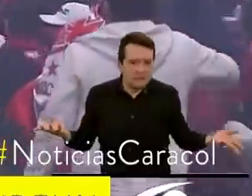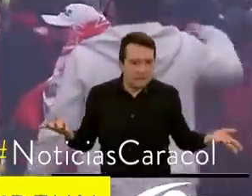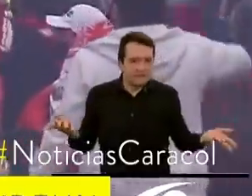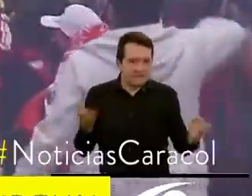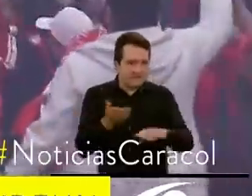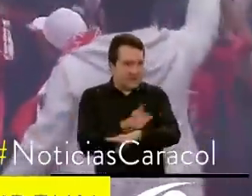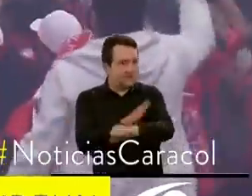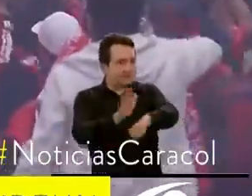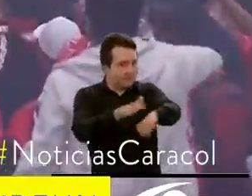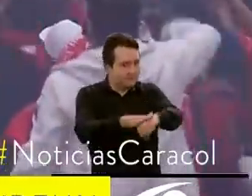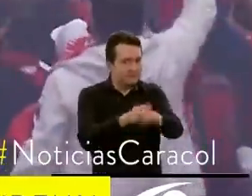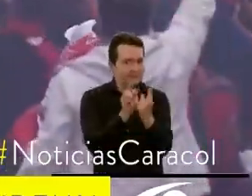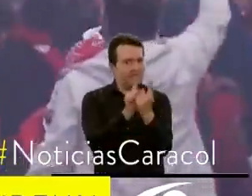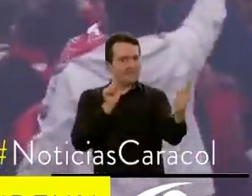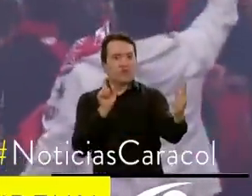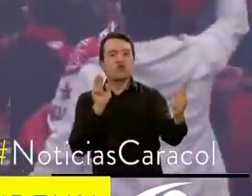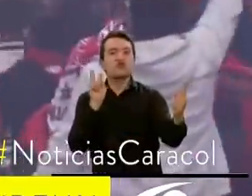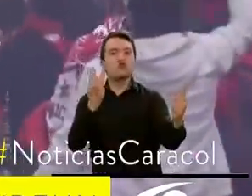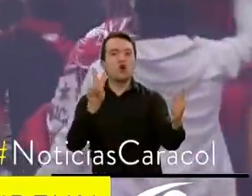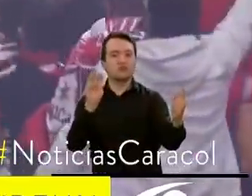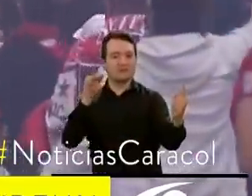de 2 metros.